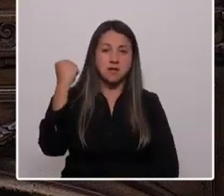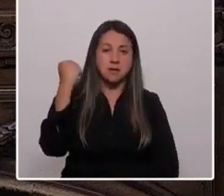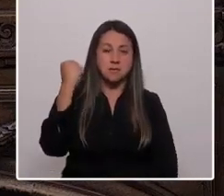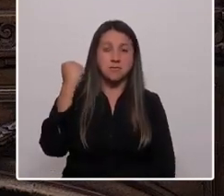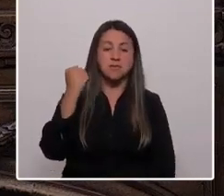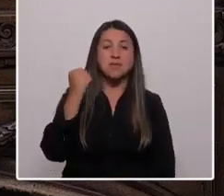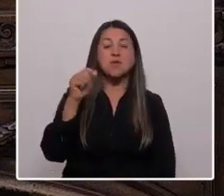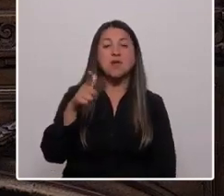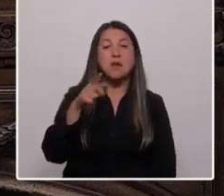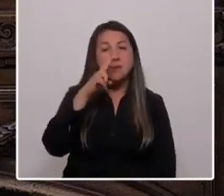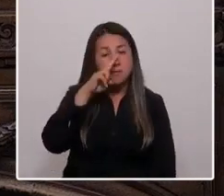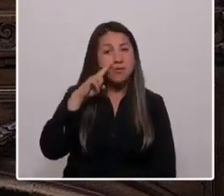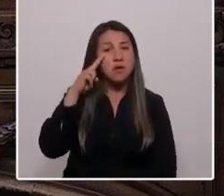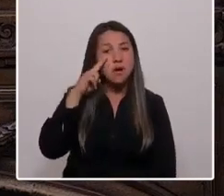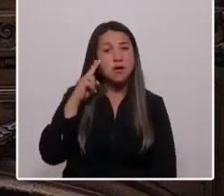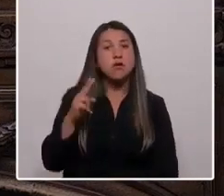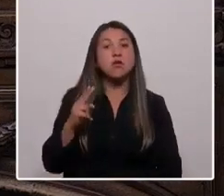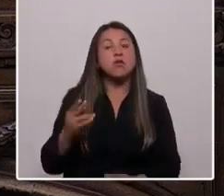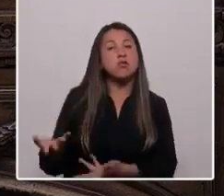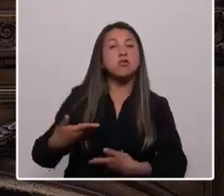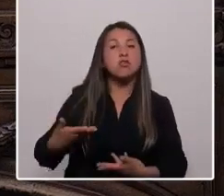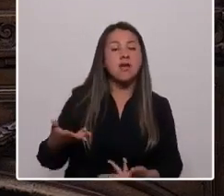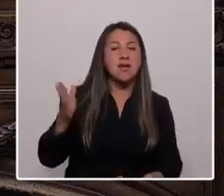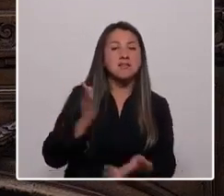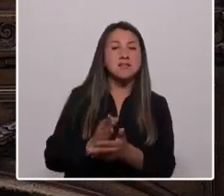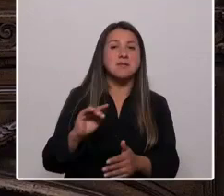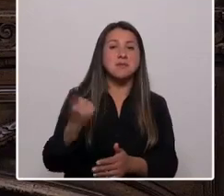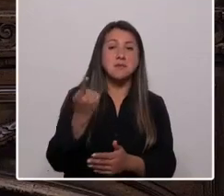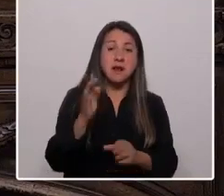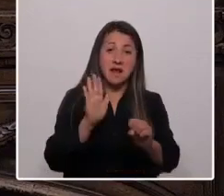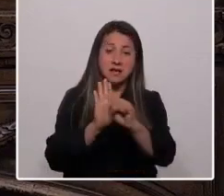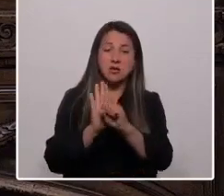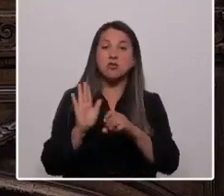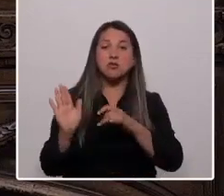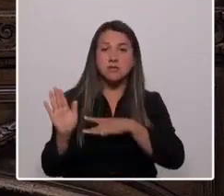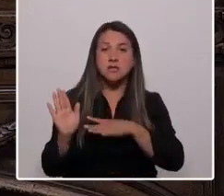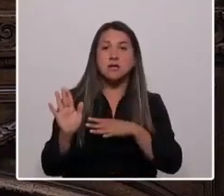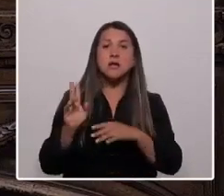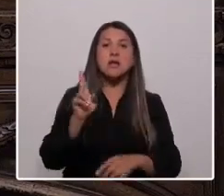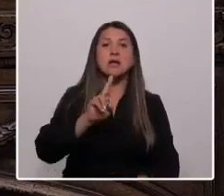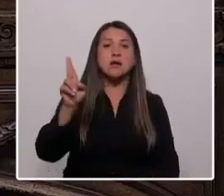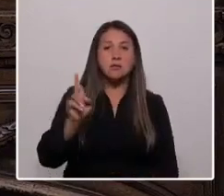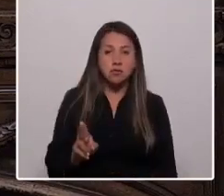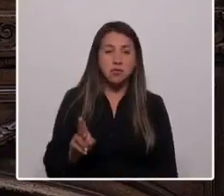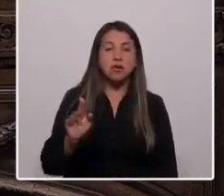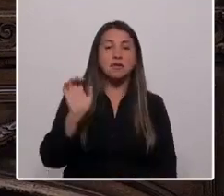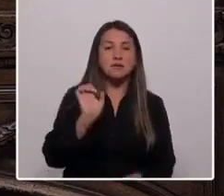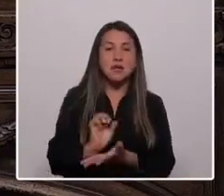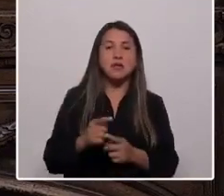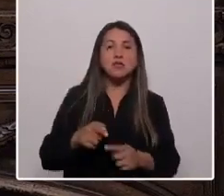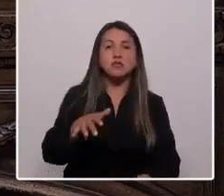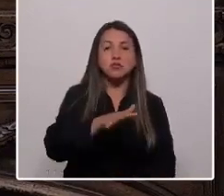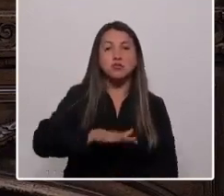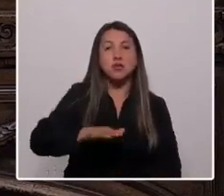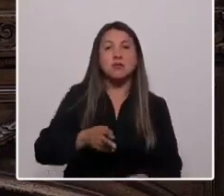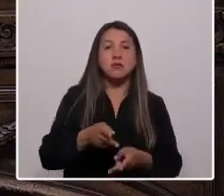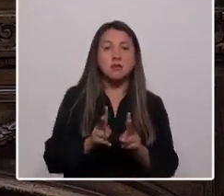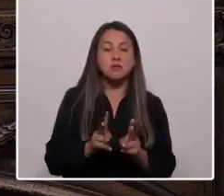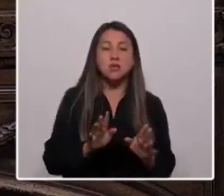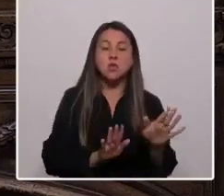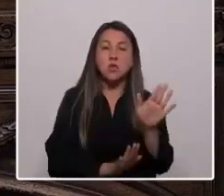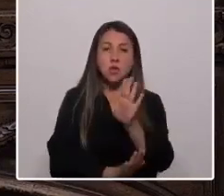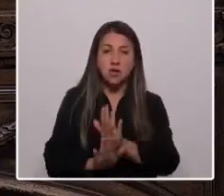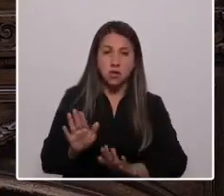nos exige un primer artículo que diga chile es una república con un estado social de derechos cuidador y una